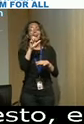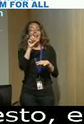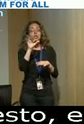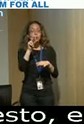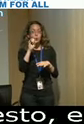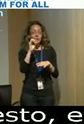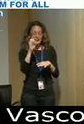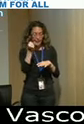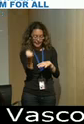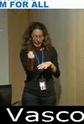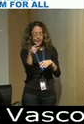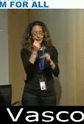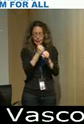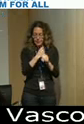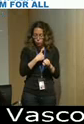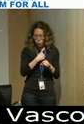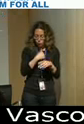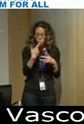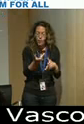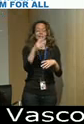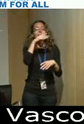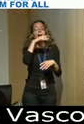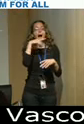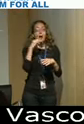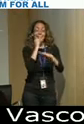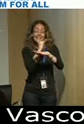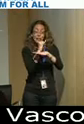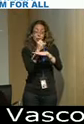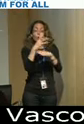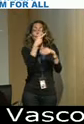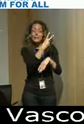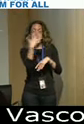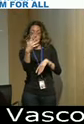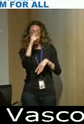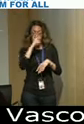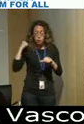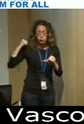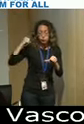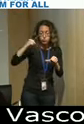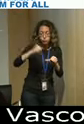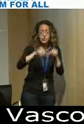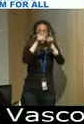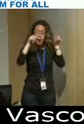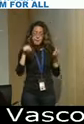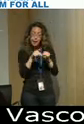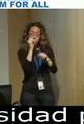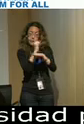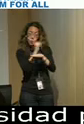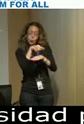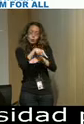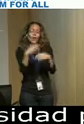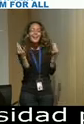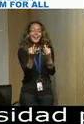el instituto acaba de celebrar sus 25 años, y en el marco de ese instituto, que fundamentalmente lo que hace es